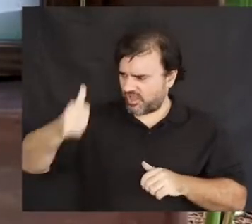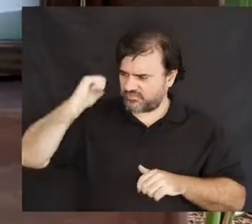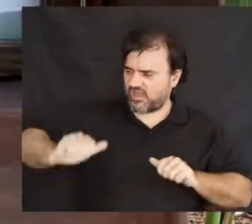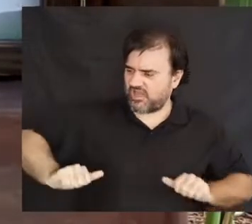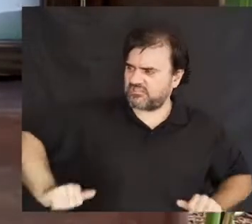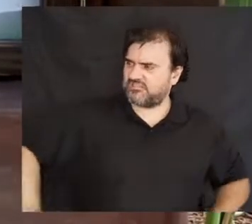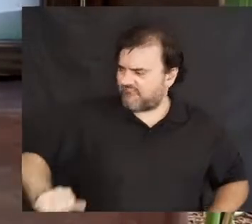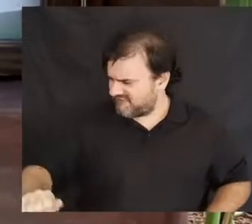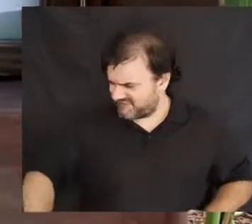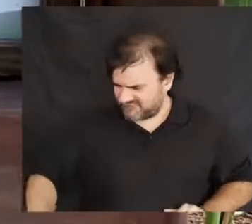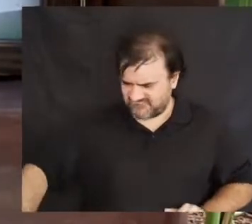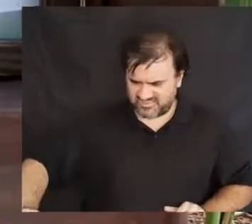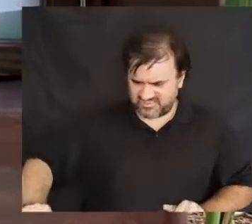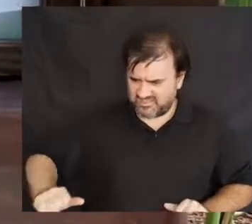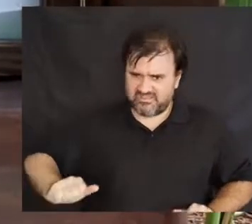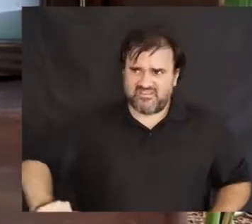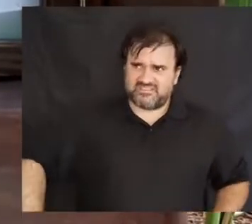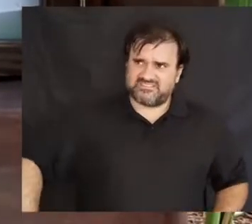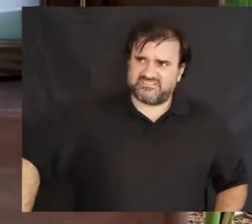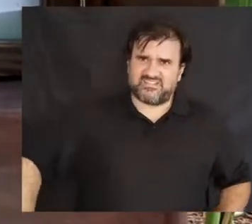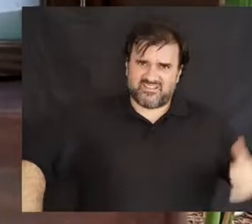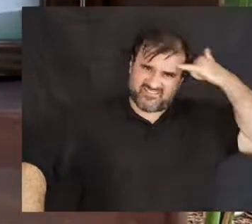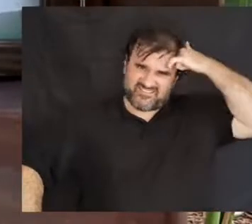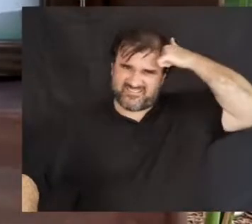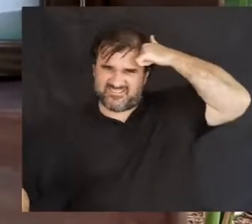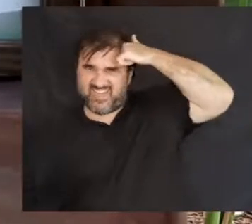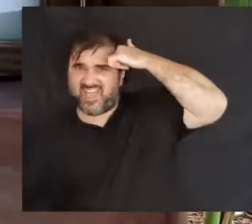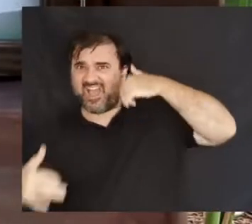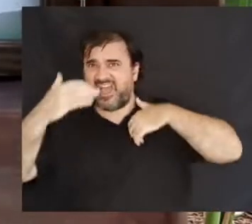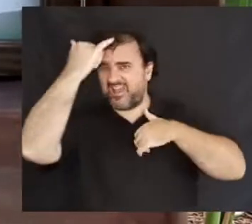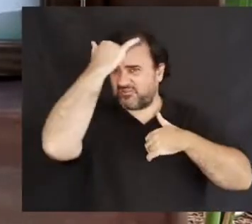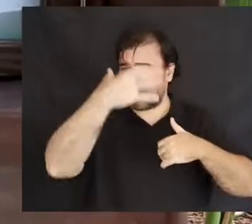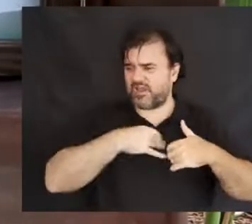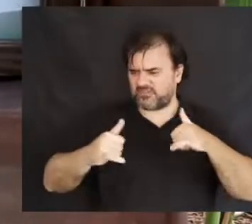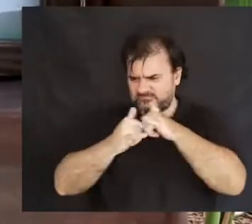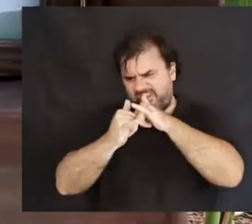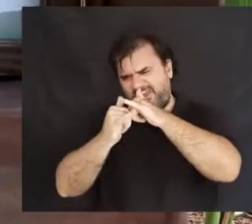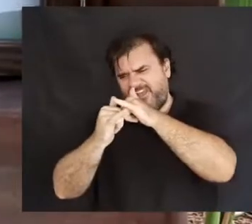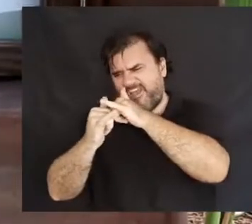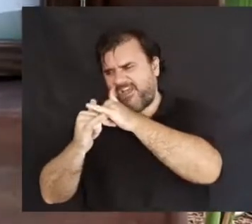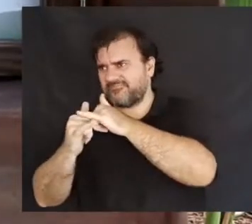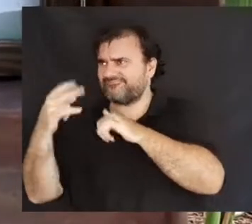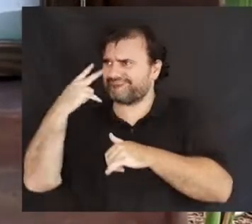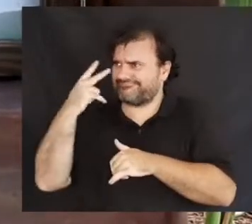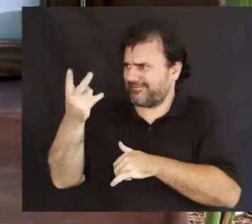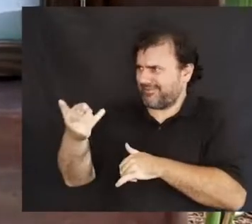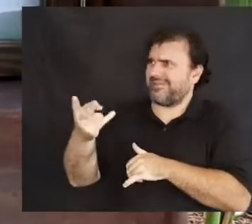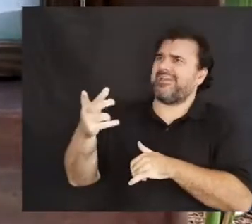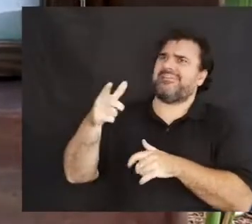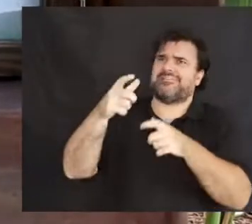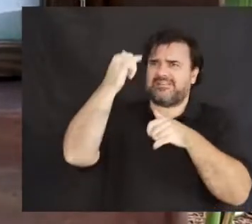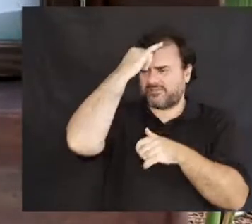la tierra, buscando un apoyo para resistir. Pero el blanco lo arrastraba. ¡Lo ve! ¡Es más